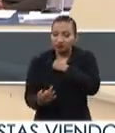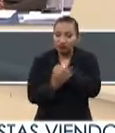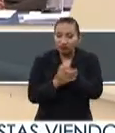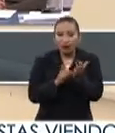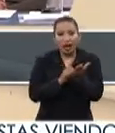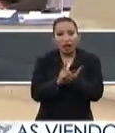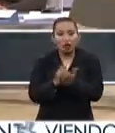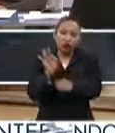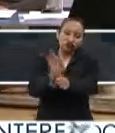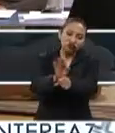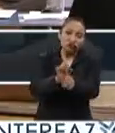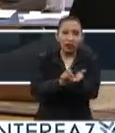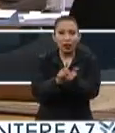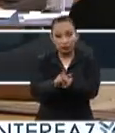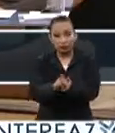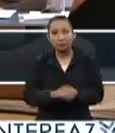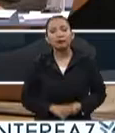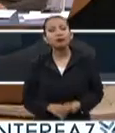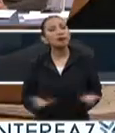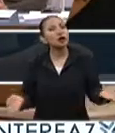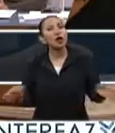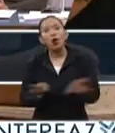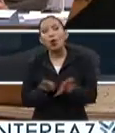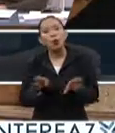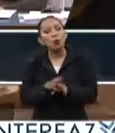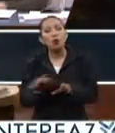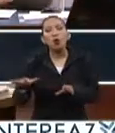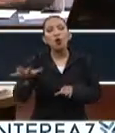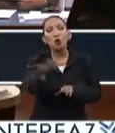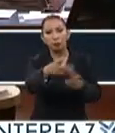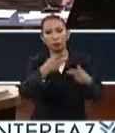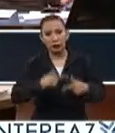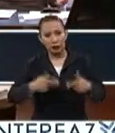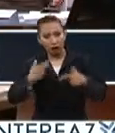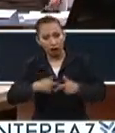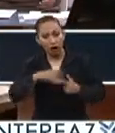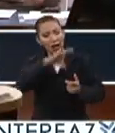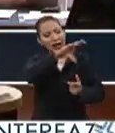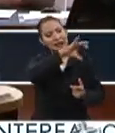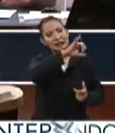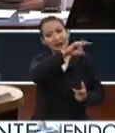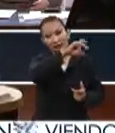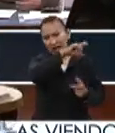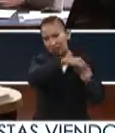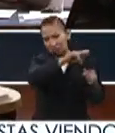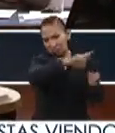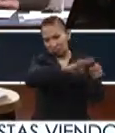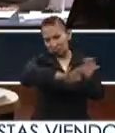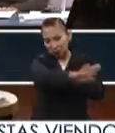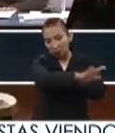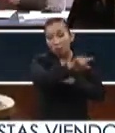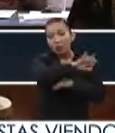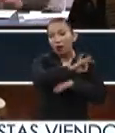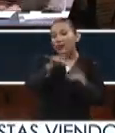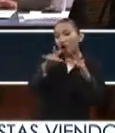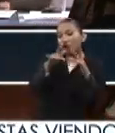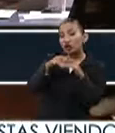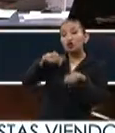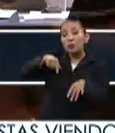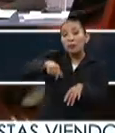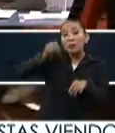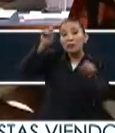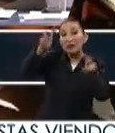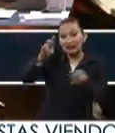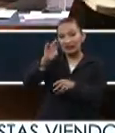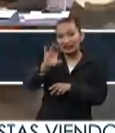en todos los sentidos. ¿Cómo es que las personas, tanto civiles de cualquier ámbito, pueden ponerse en contacto en este